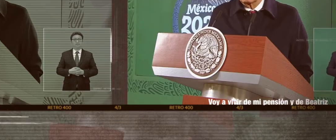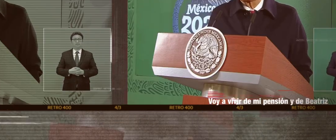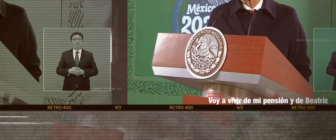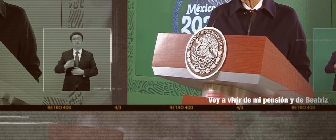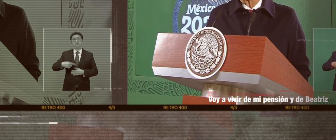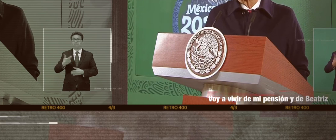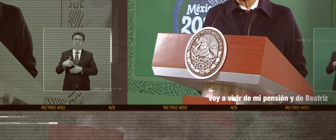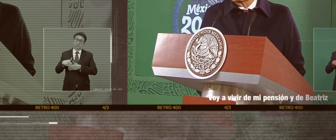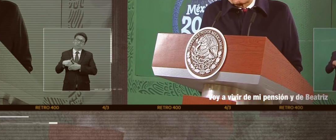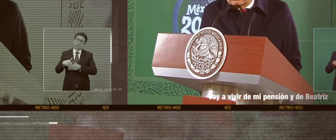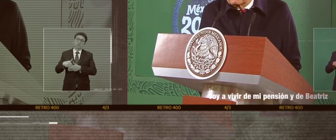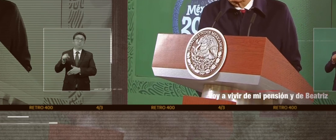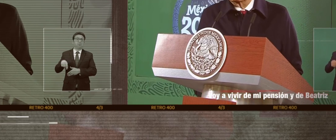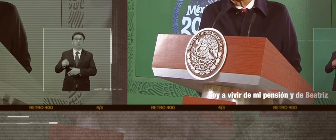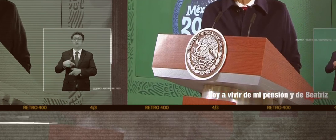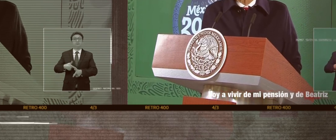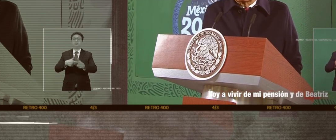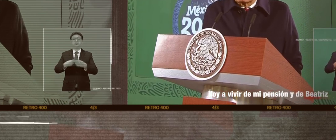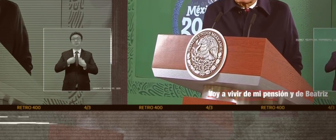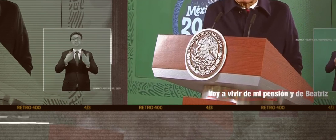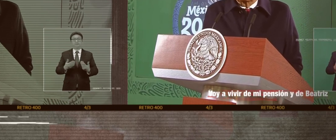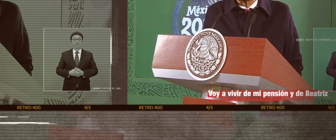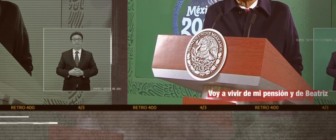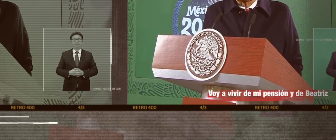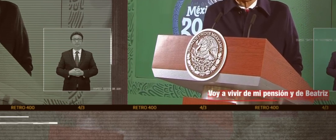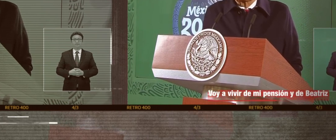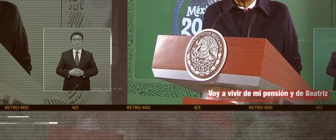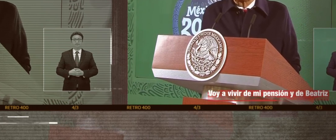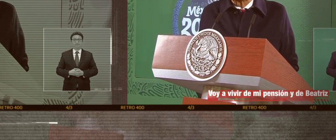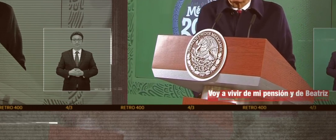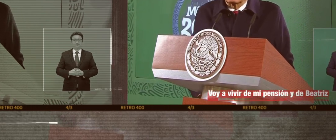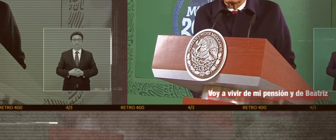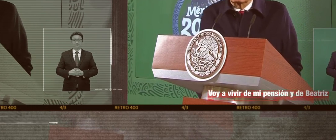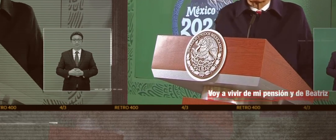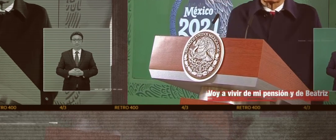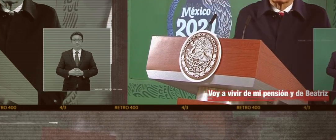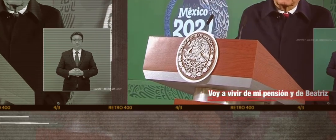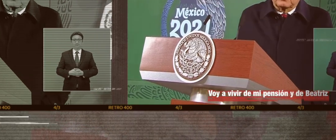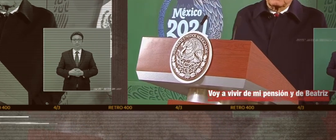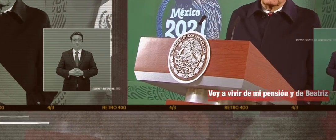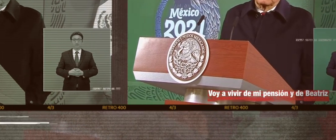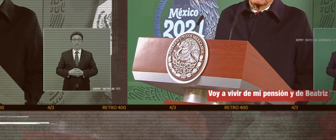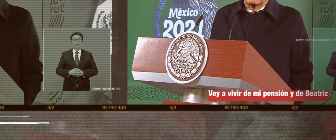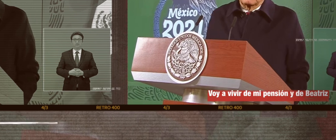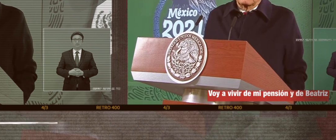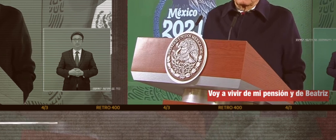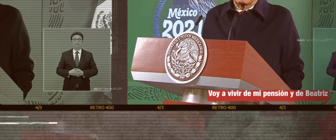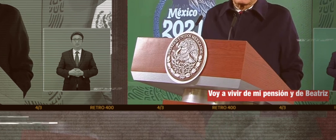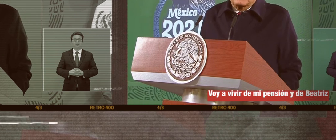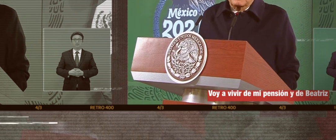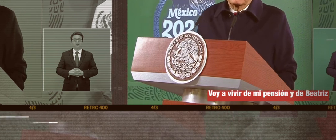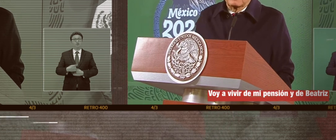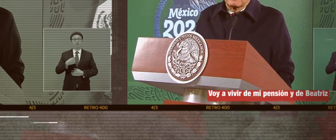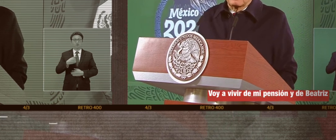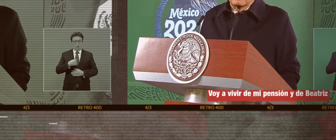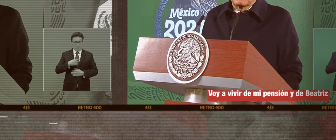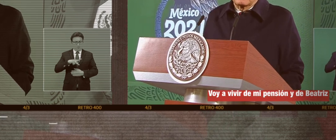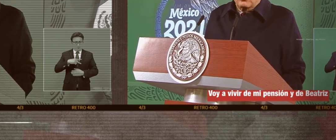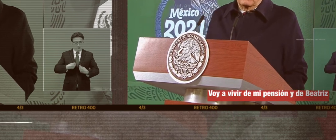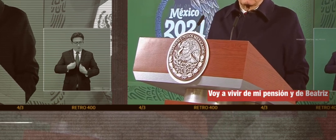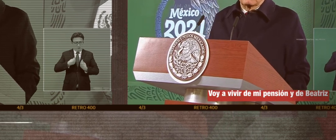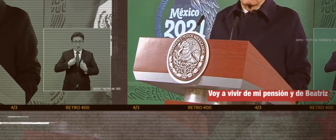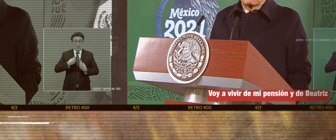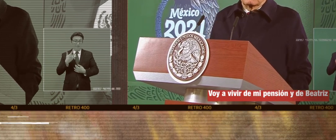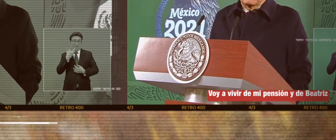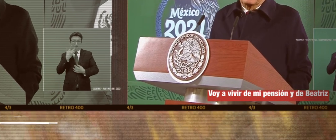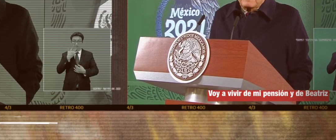y los ahorros, y con eso vamos a vivir. Además, no estoy acostumbrado a un tren de vida de